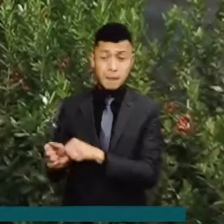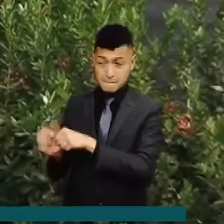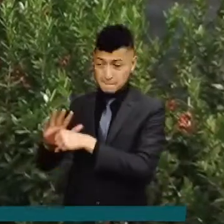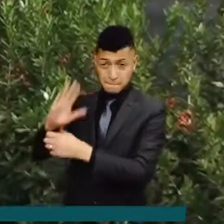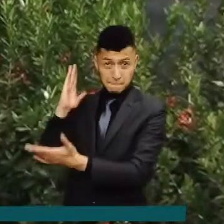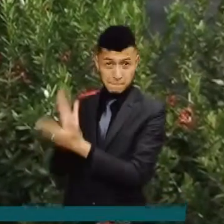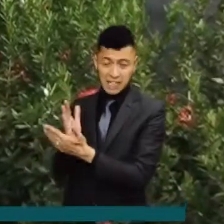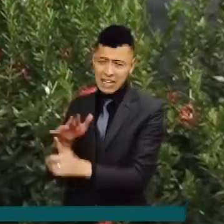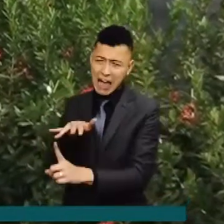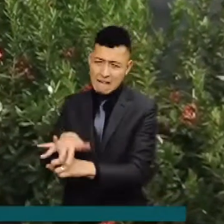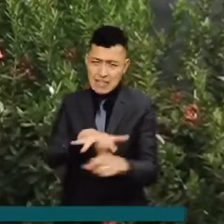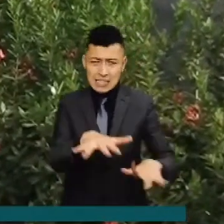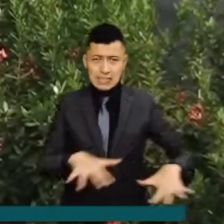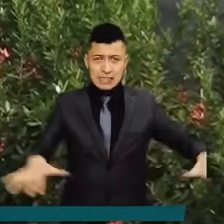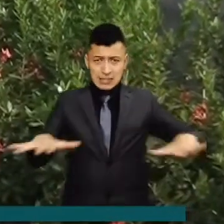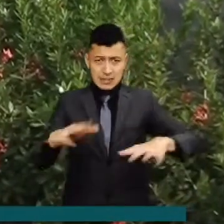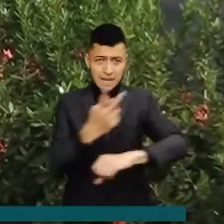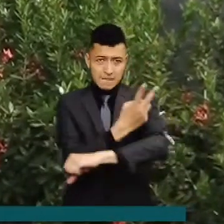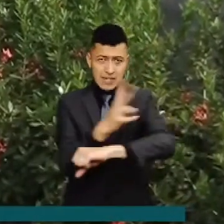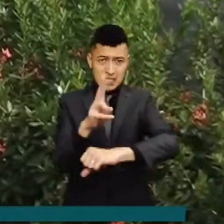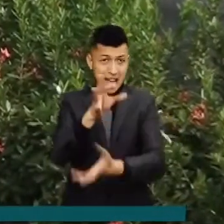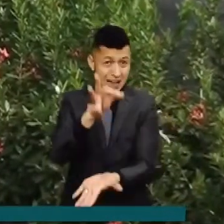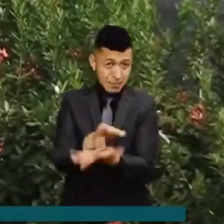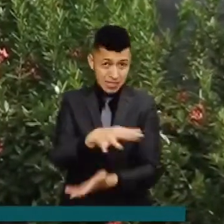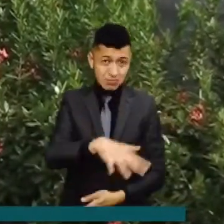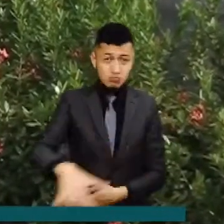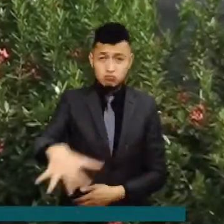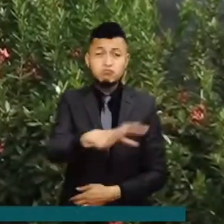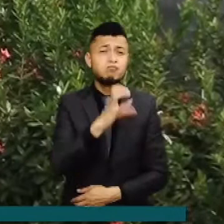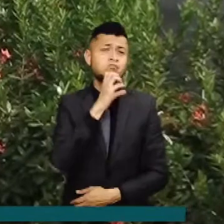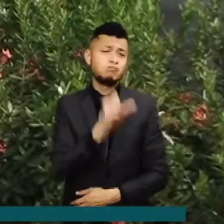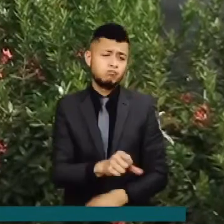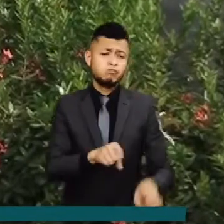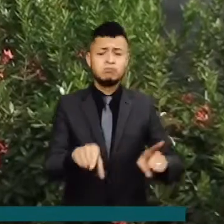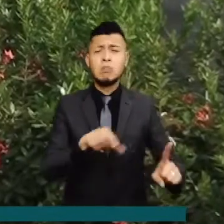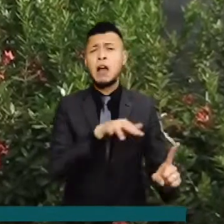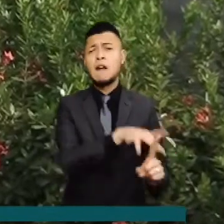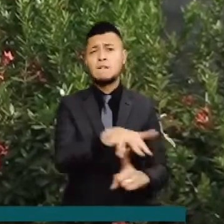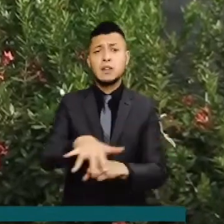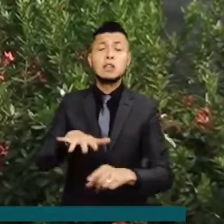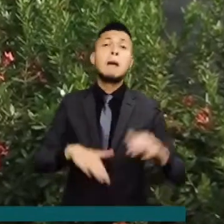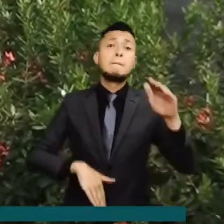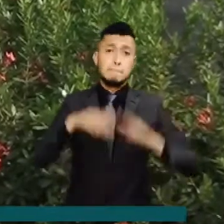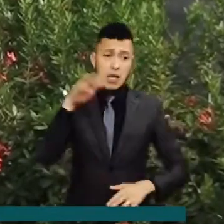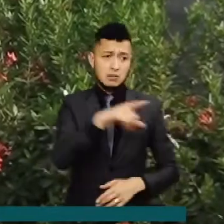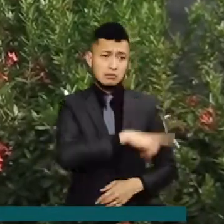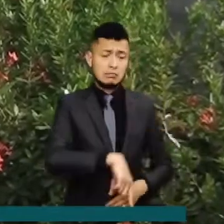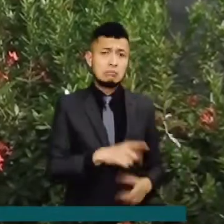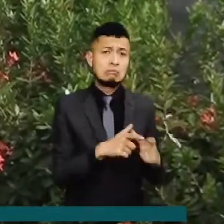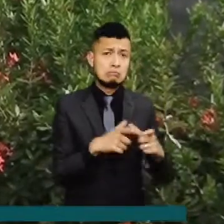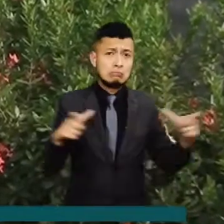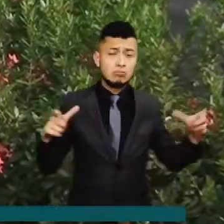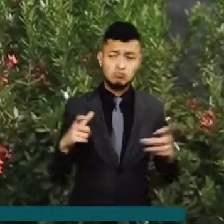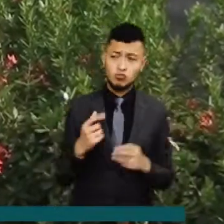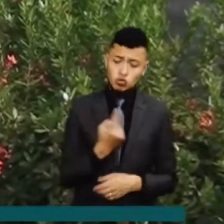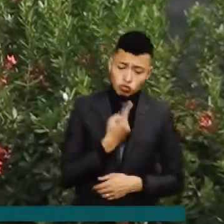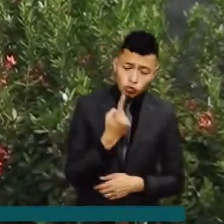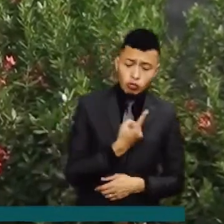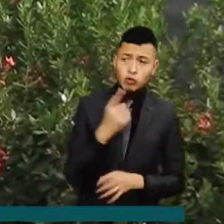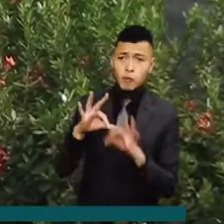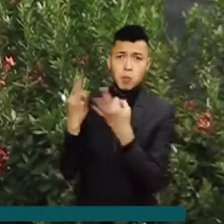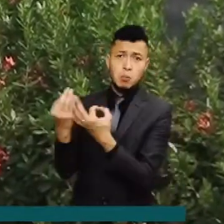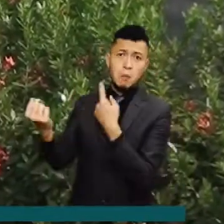Uno de los grupos más afectados por la pandemia en la capital bichadense es el de los adultos mayores, quienes en gran parte se encuentran en estado de abandono por sus